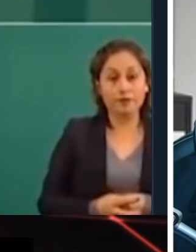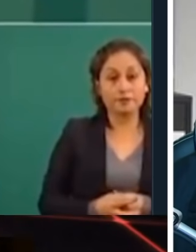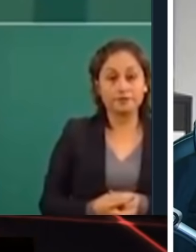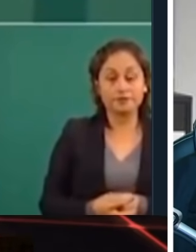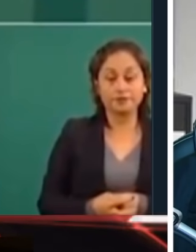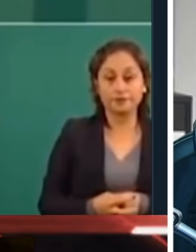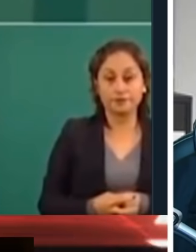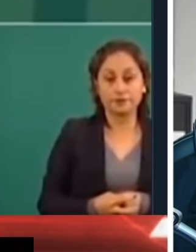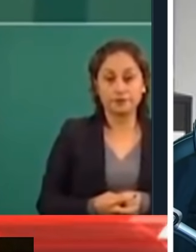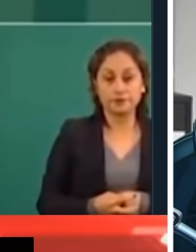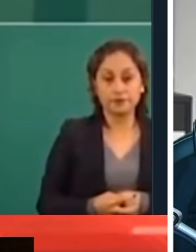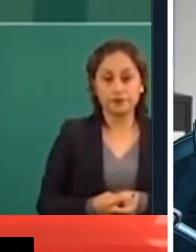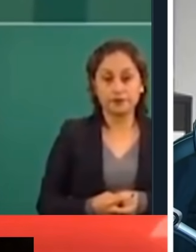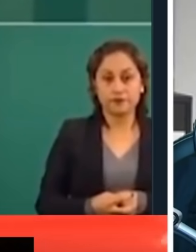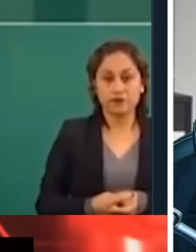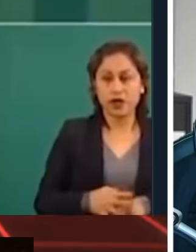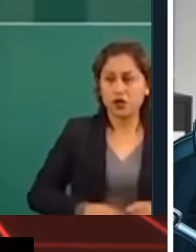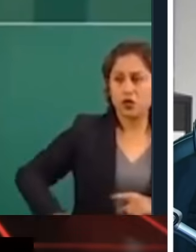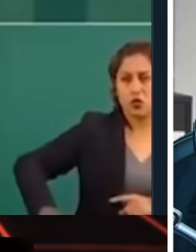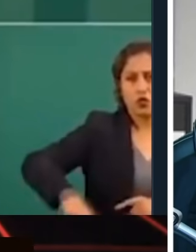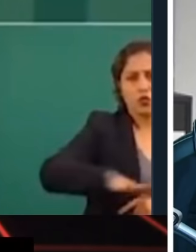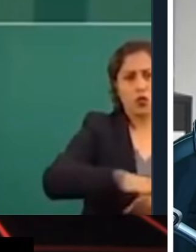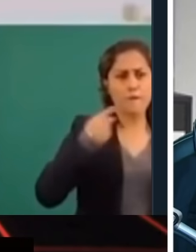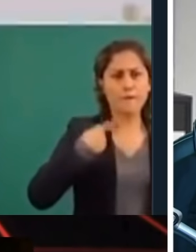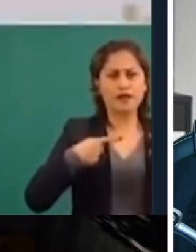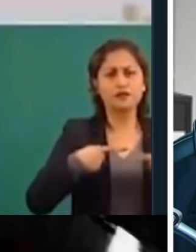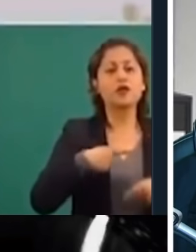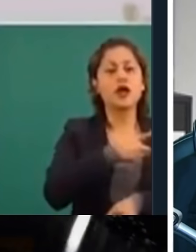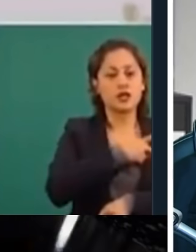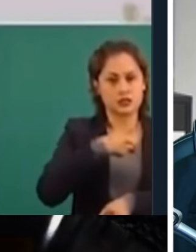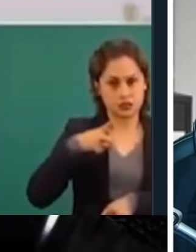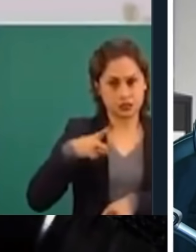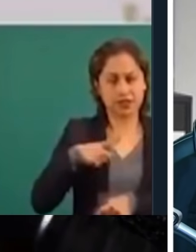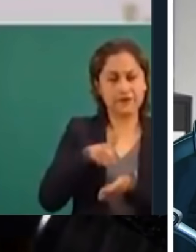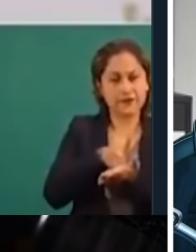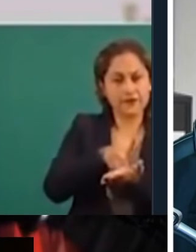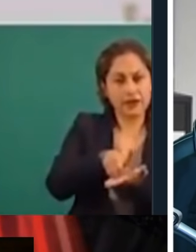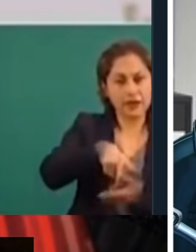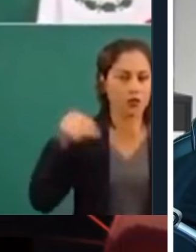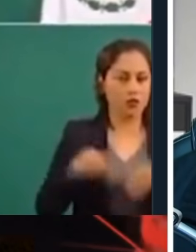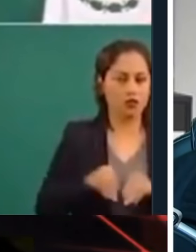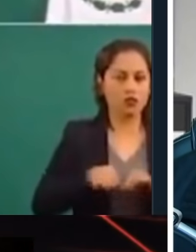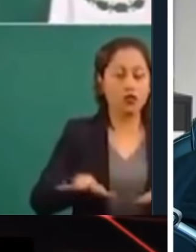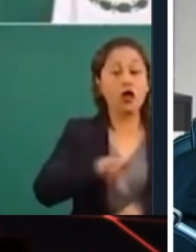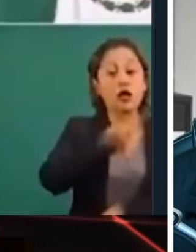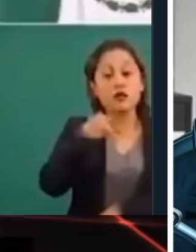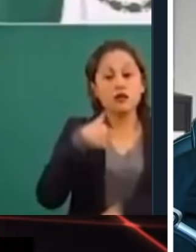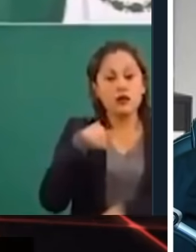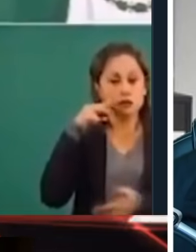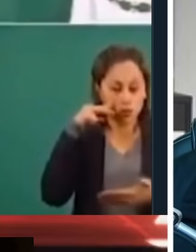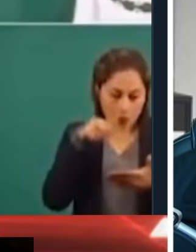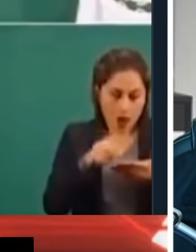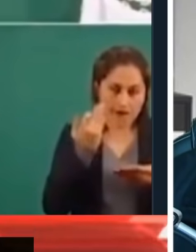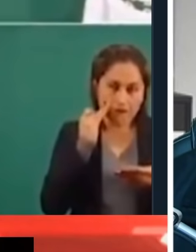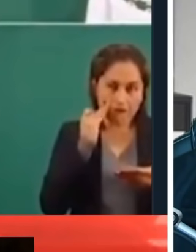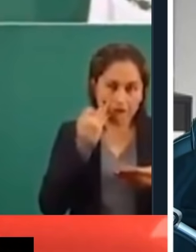el que se informe al pueblo que se garantice el derecho a la información esto es lo que dijo el